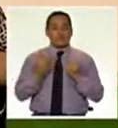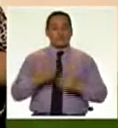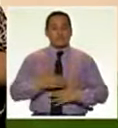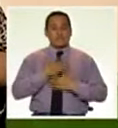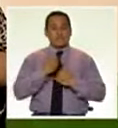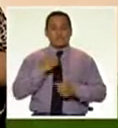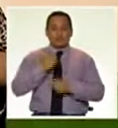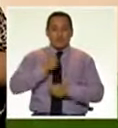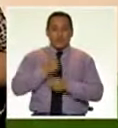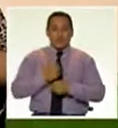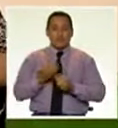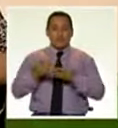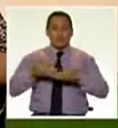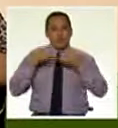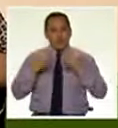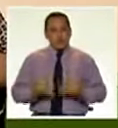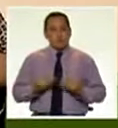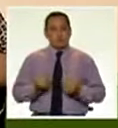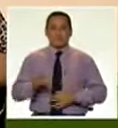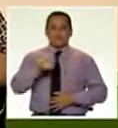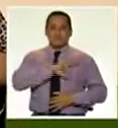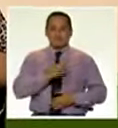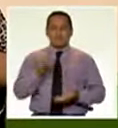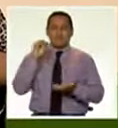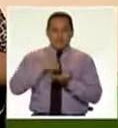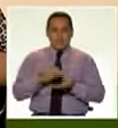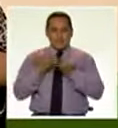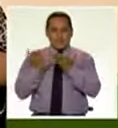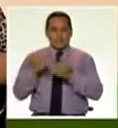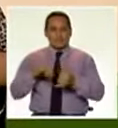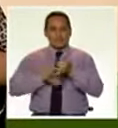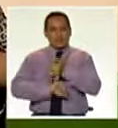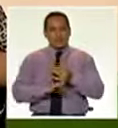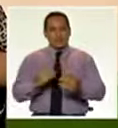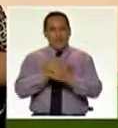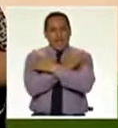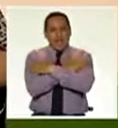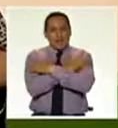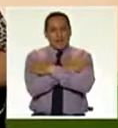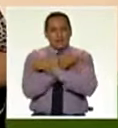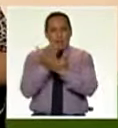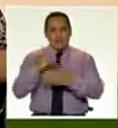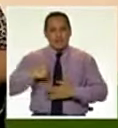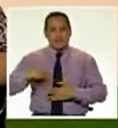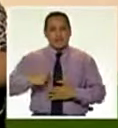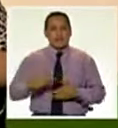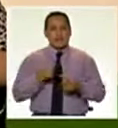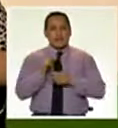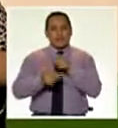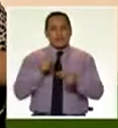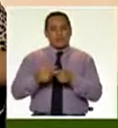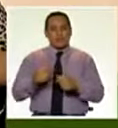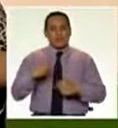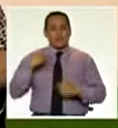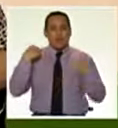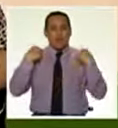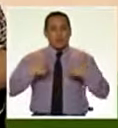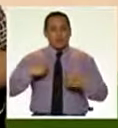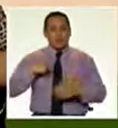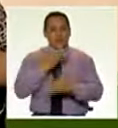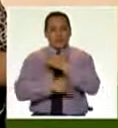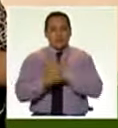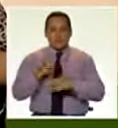la labor que ustedes están cumpliendo, se merecen otra medalla, cada uno de ustedes ahí en Surco. Un abrazo al alcalde, a toda la gente de la OMAPET Surco también, y que sean